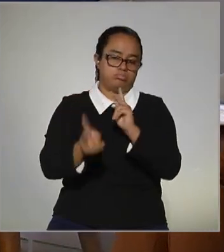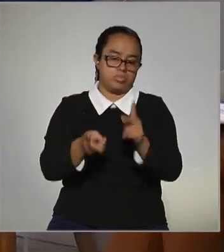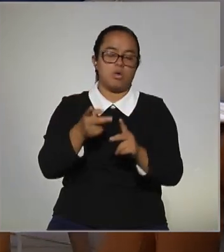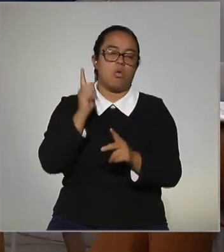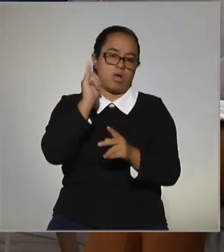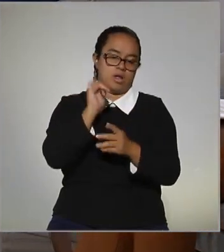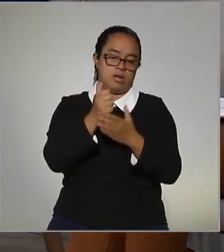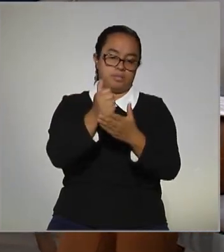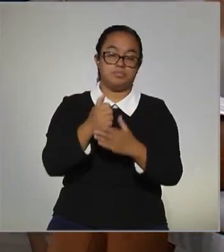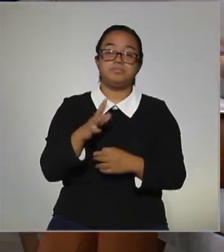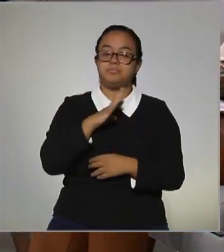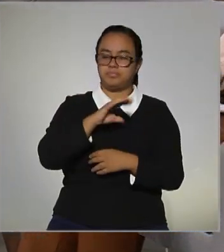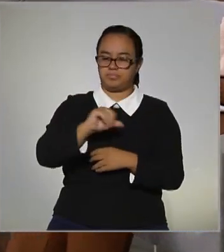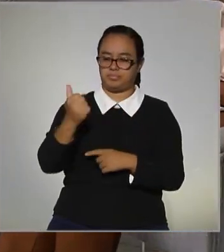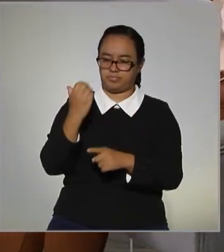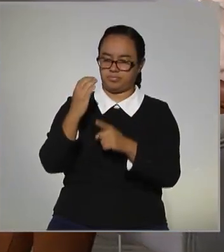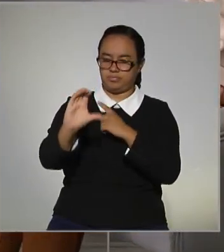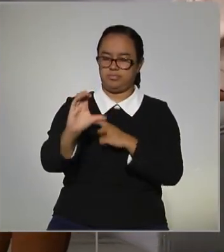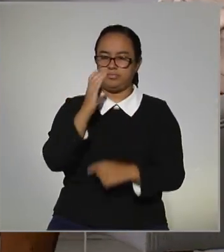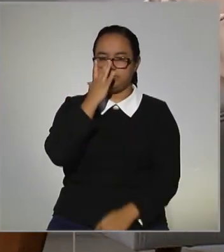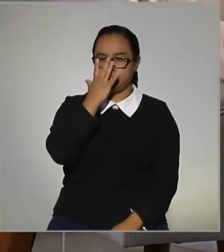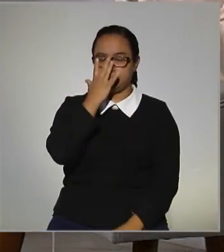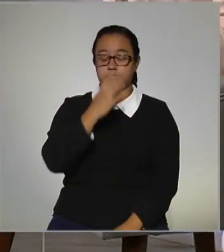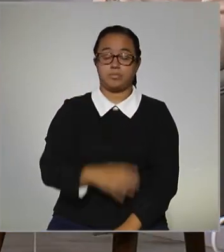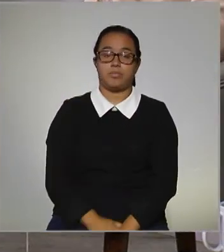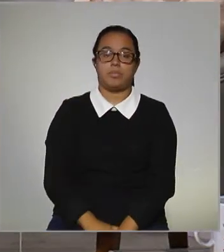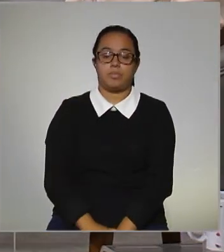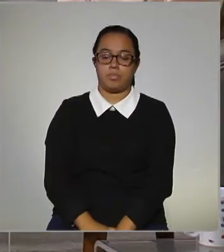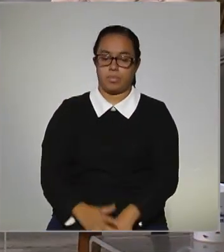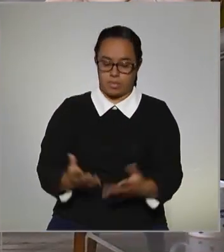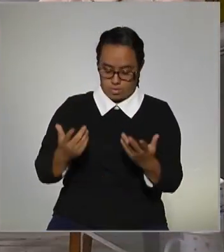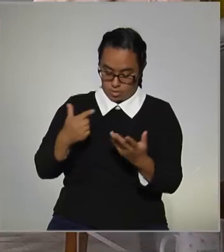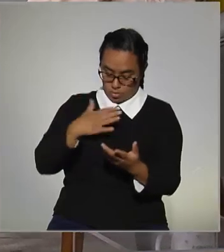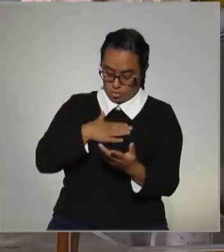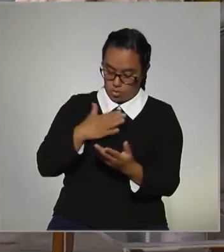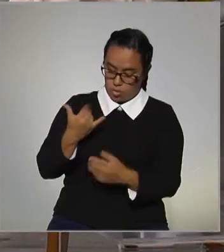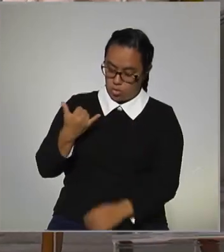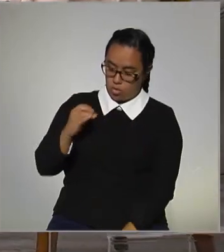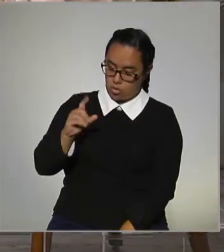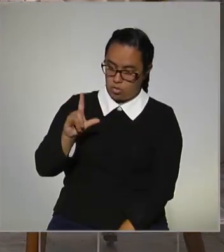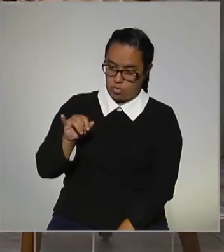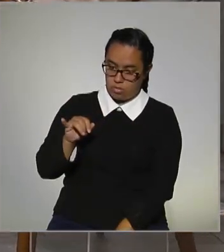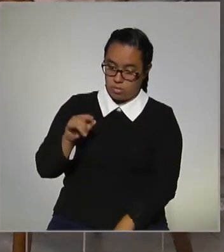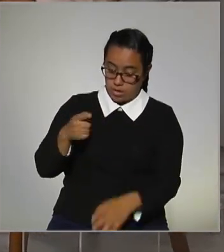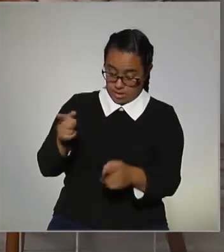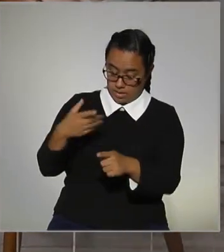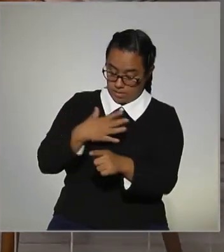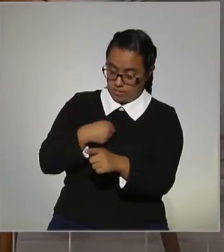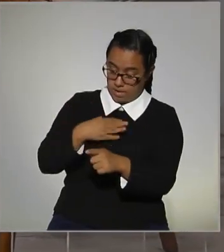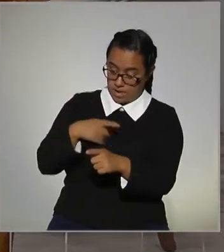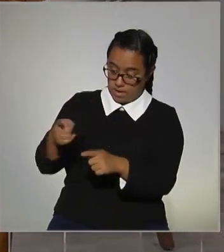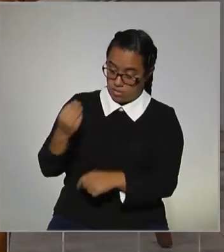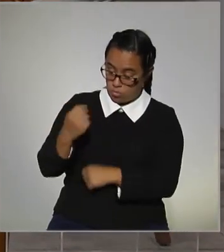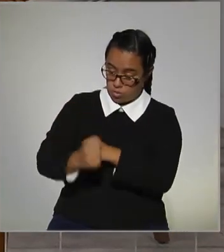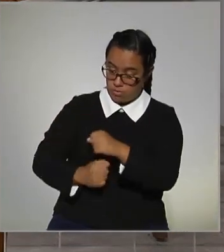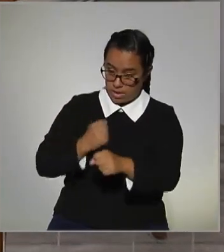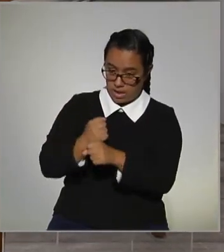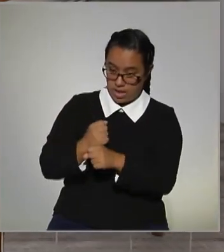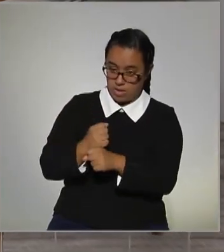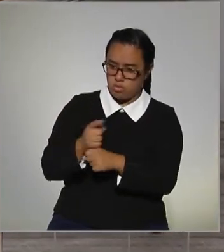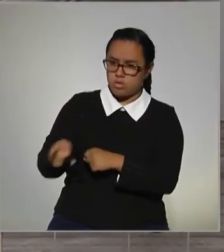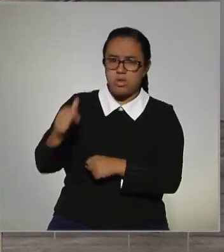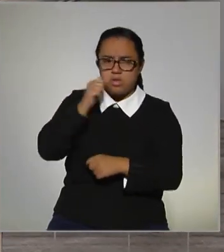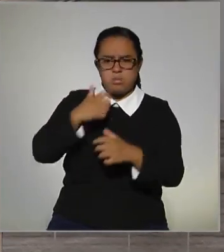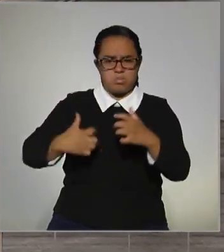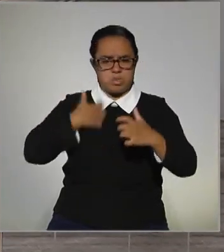Sí, otro comentario también nos dicen por acá, Yoli, mi niña tiene 9 años y de todo se